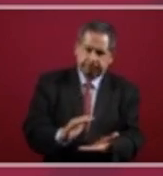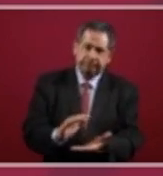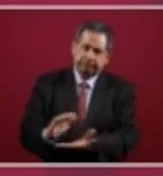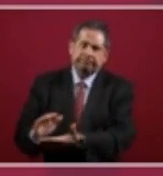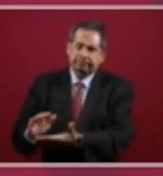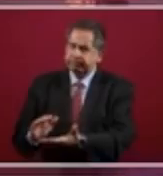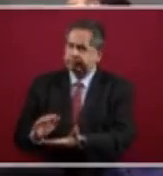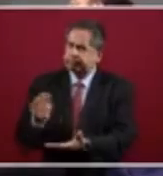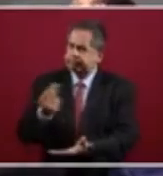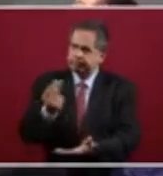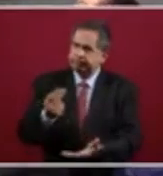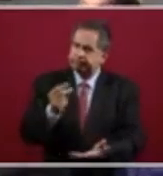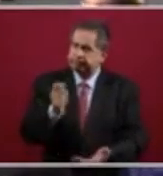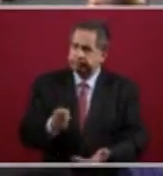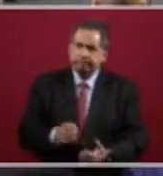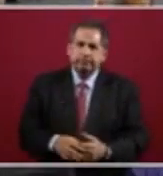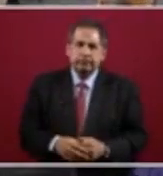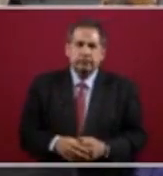y tienen que